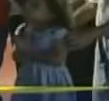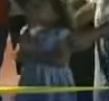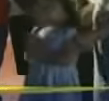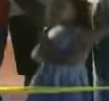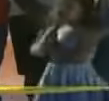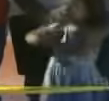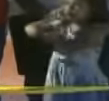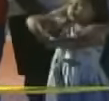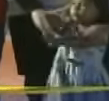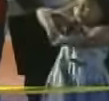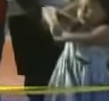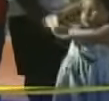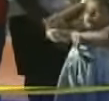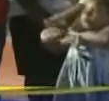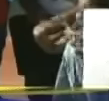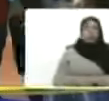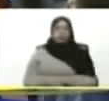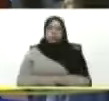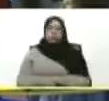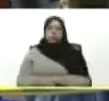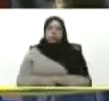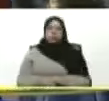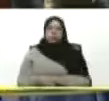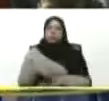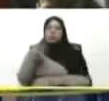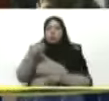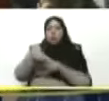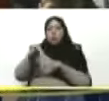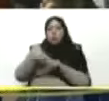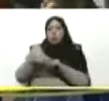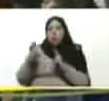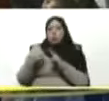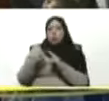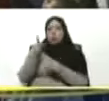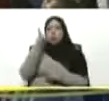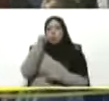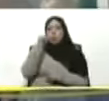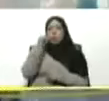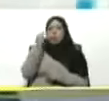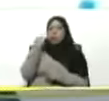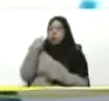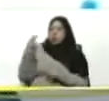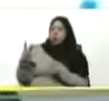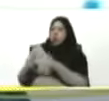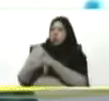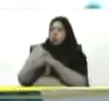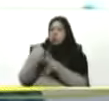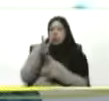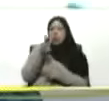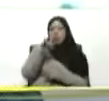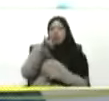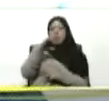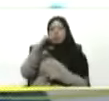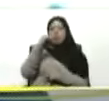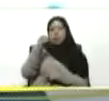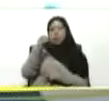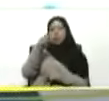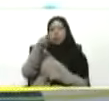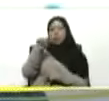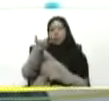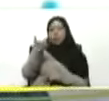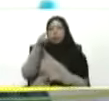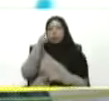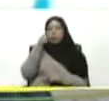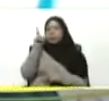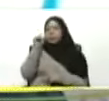Clark, que yo lo conocí así pequeñito porque su padre, tu padre,